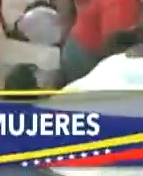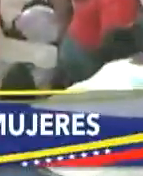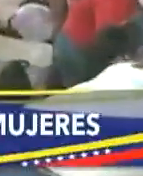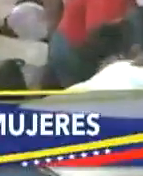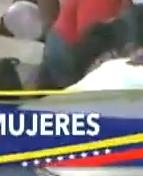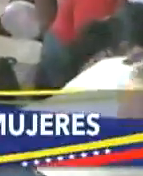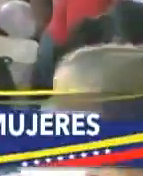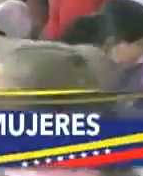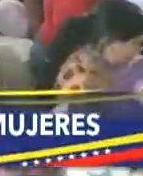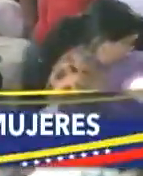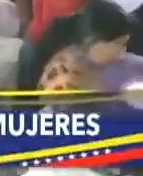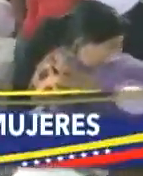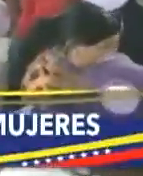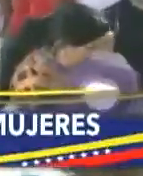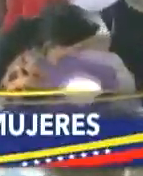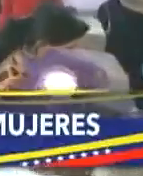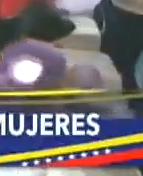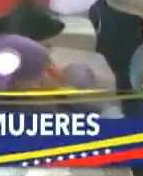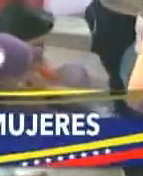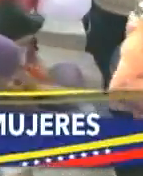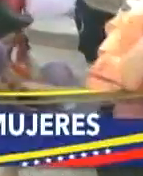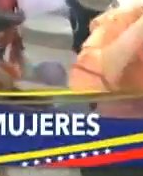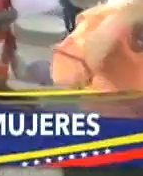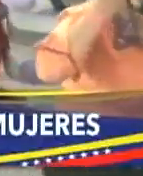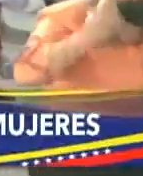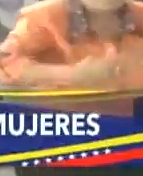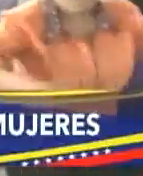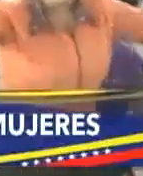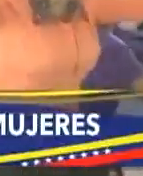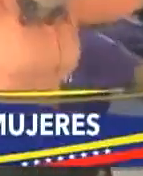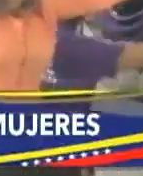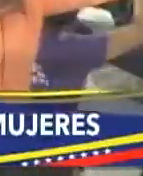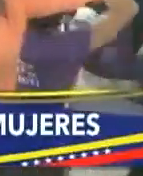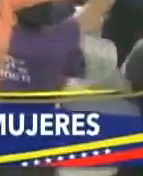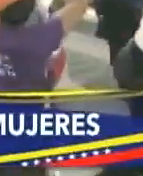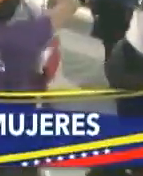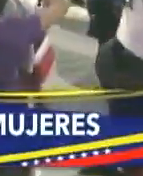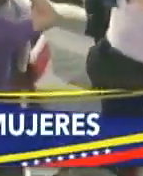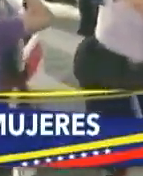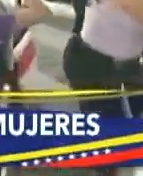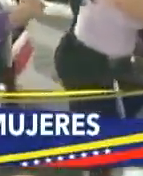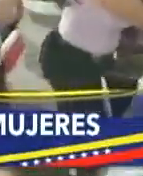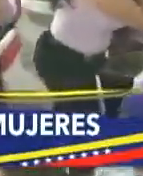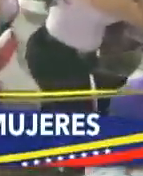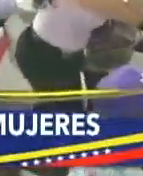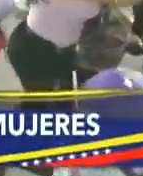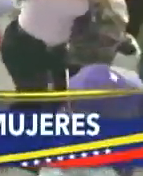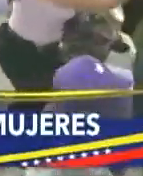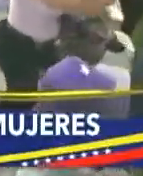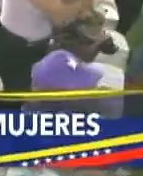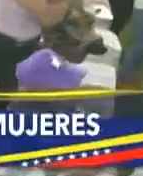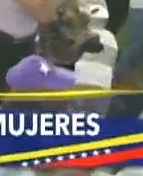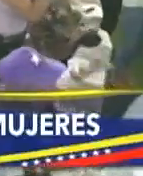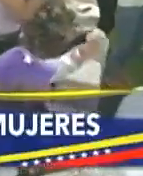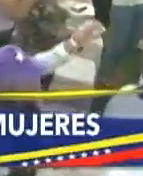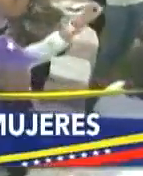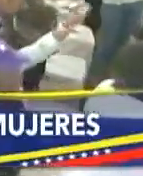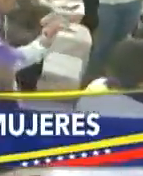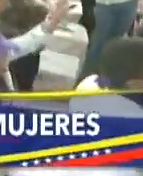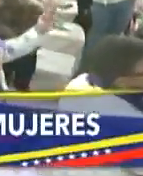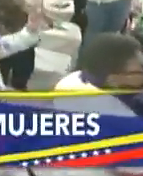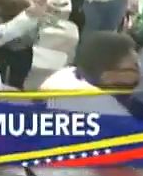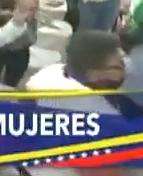al mapa de soluciones que ha encomendado el presidente de la República a las organizaciones populares, además de una agenda